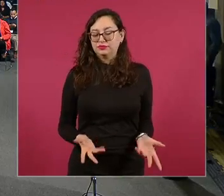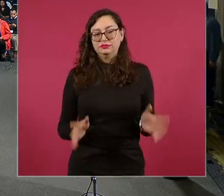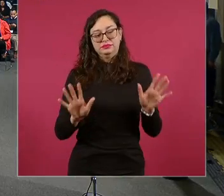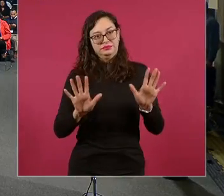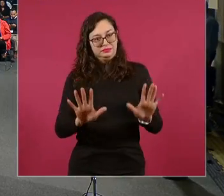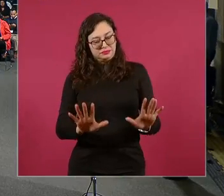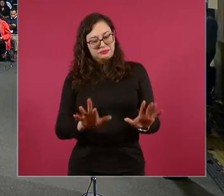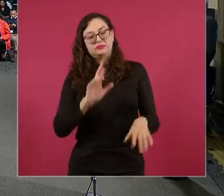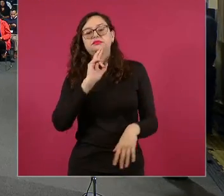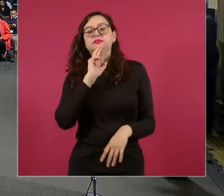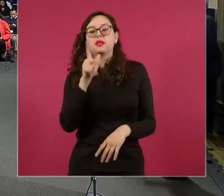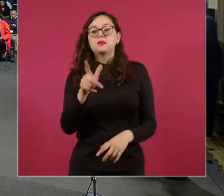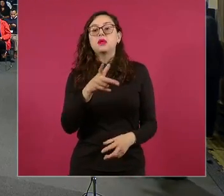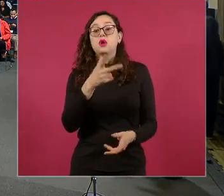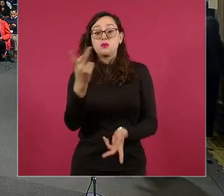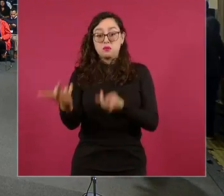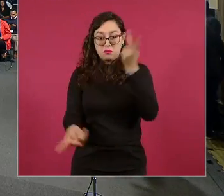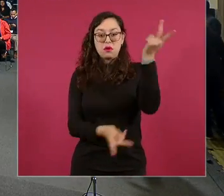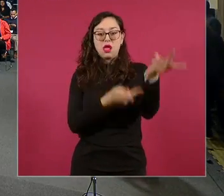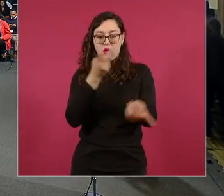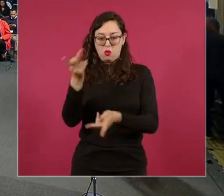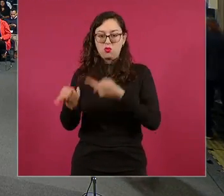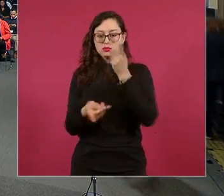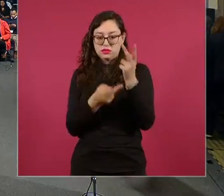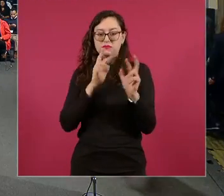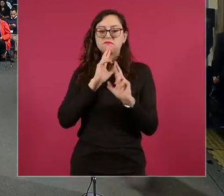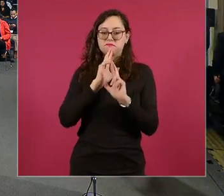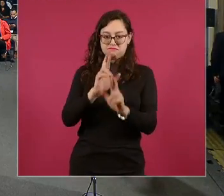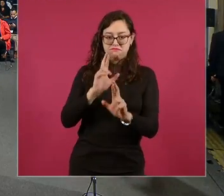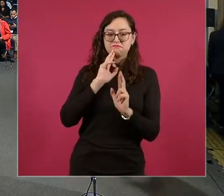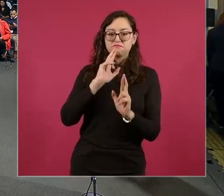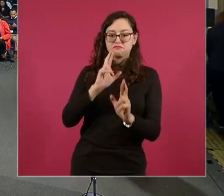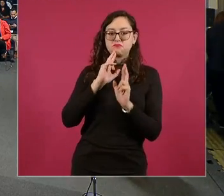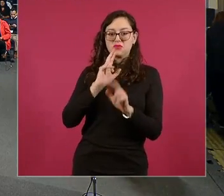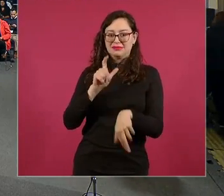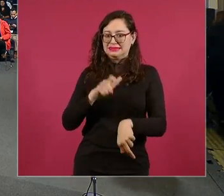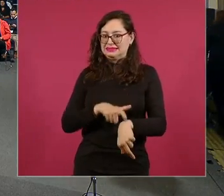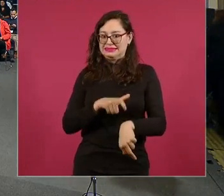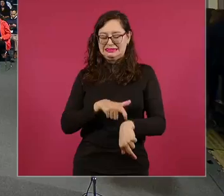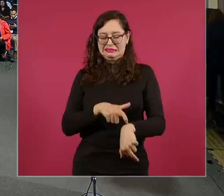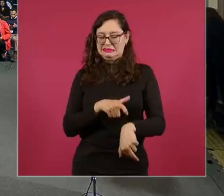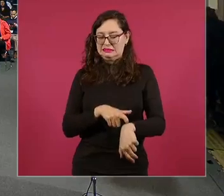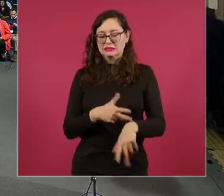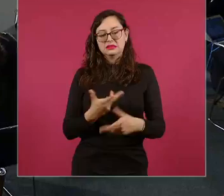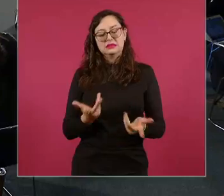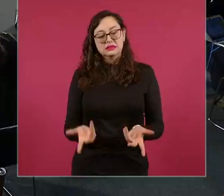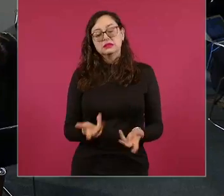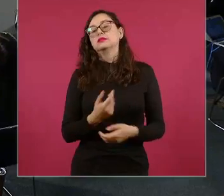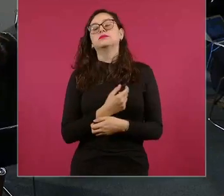preguntas sobre el caso, las vamos desahogando.